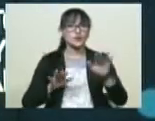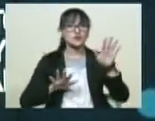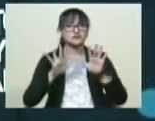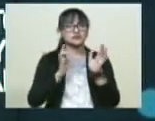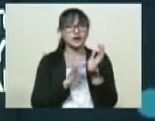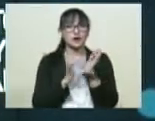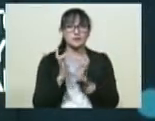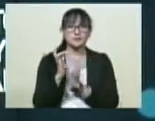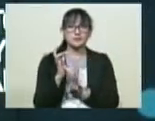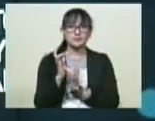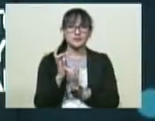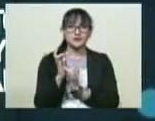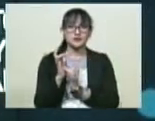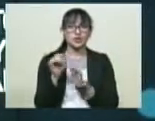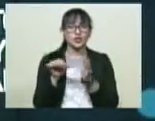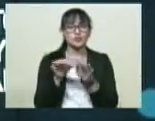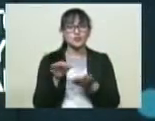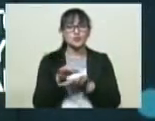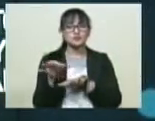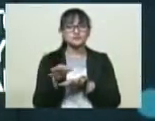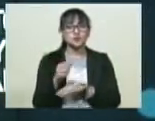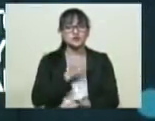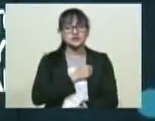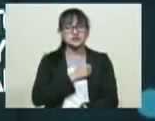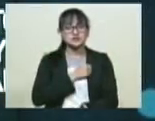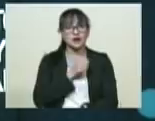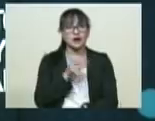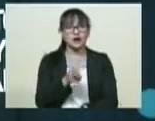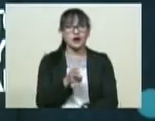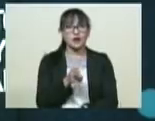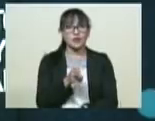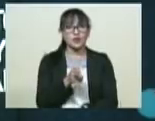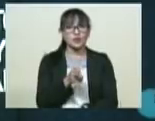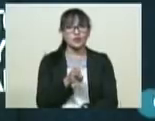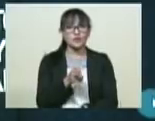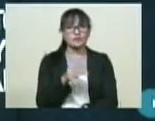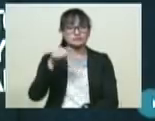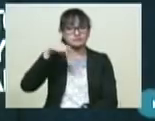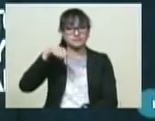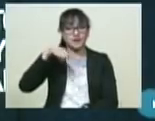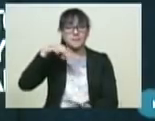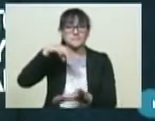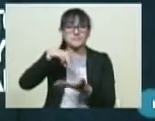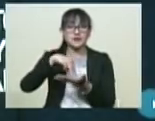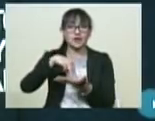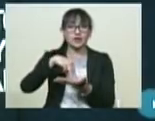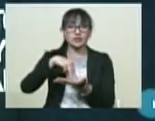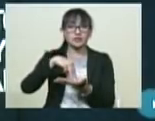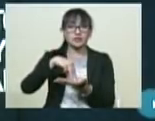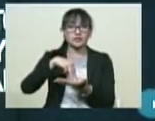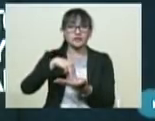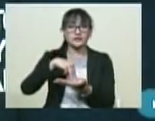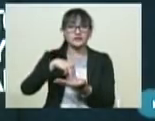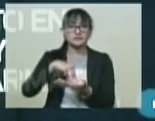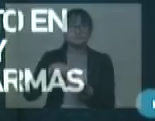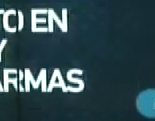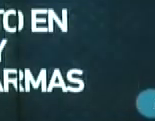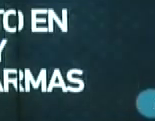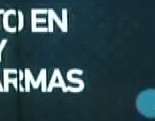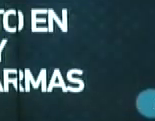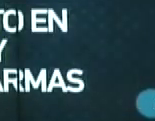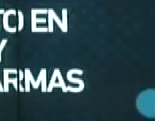abril en el municipio Chacao del estado Miranda. De acuerdo a las